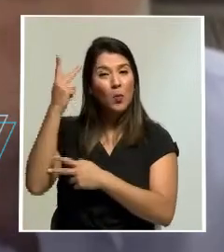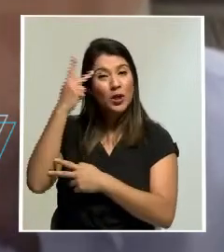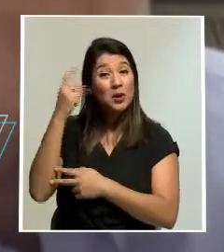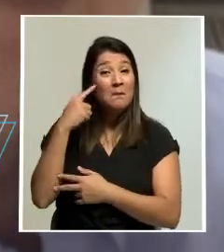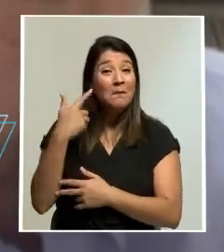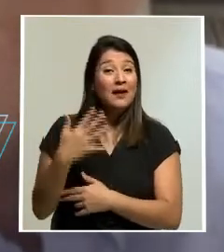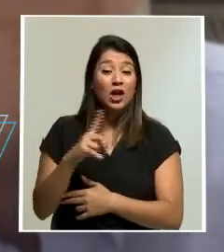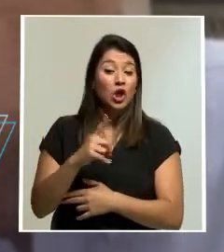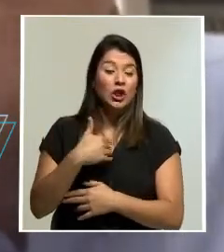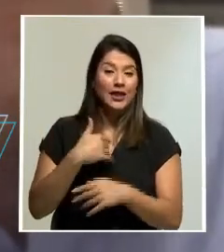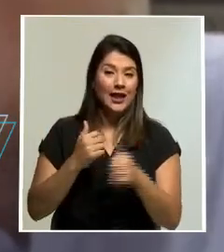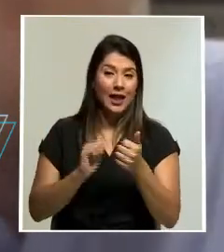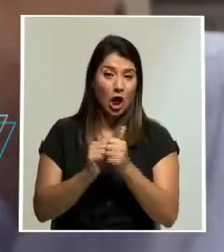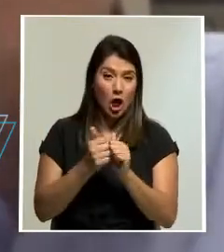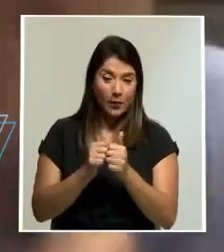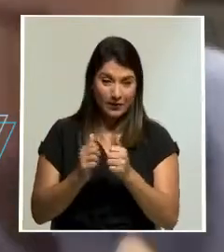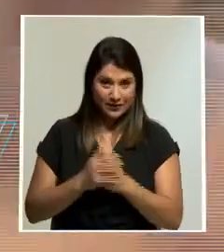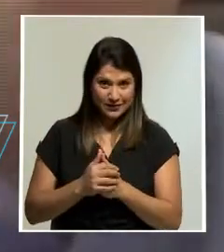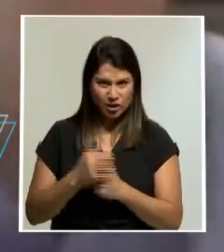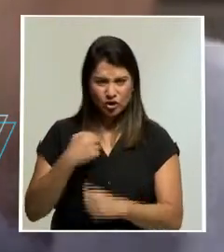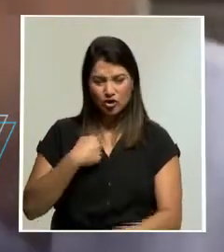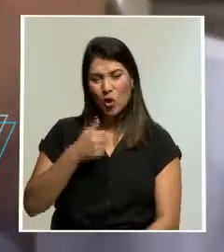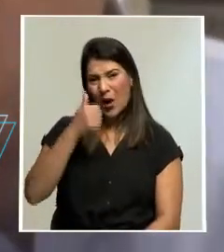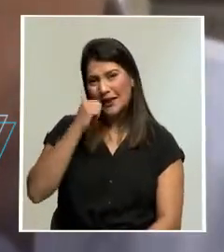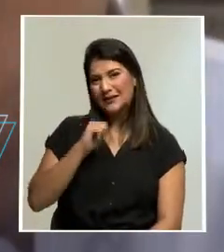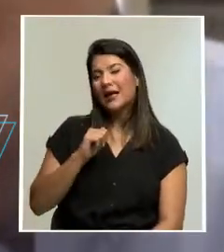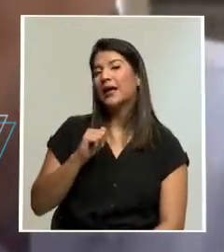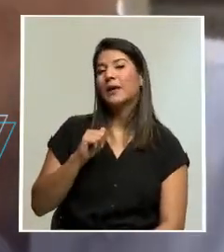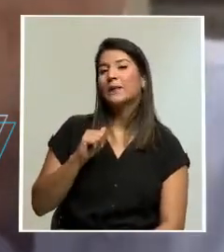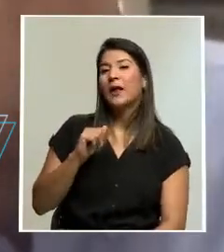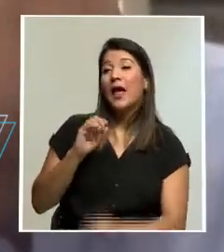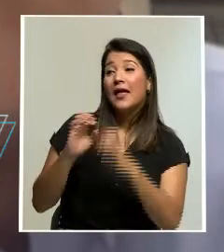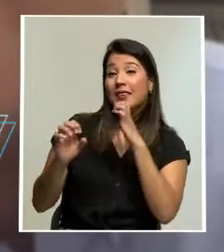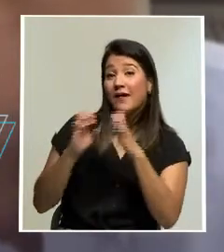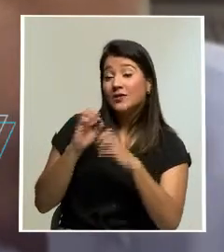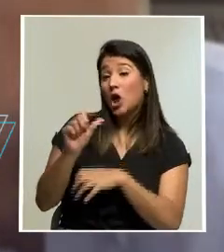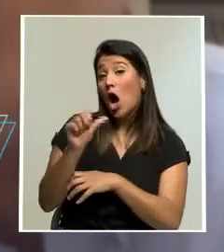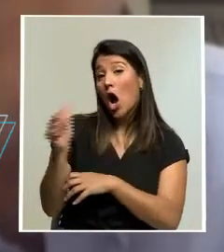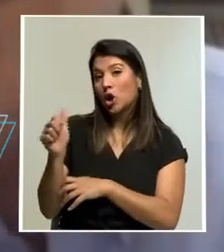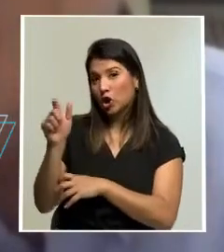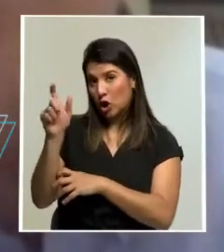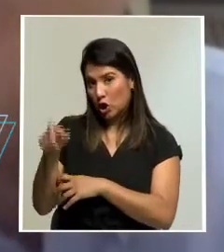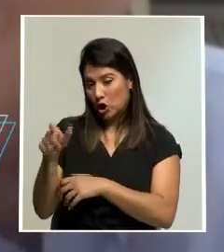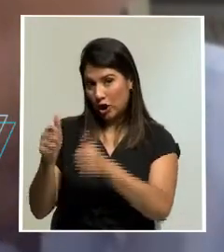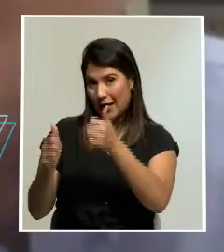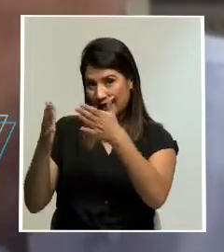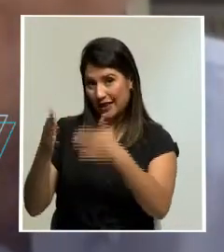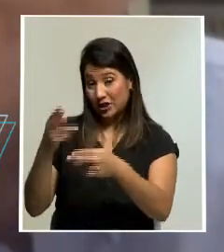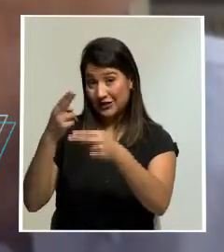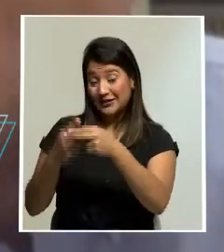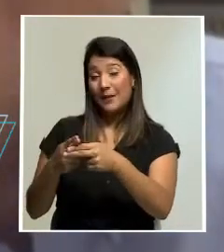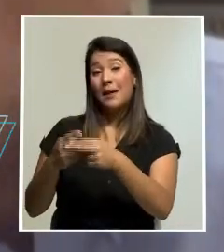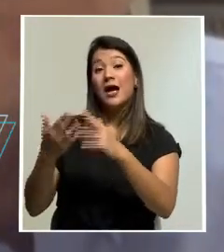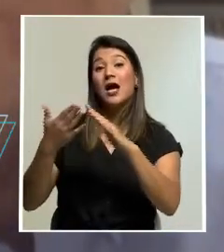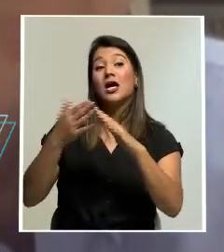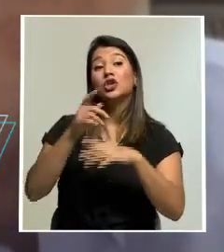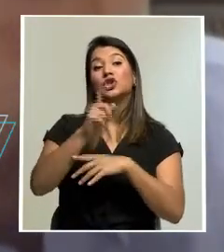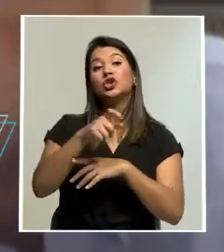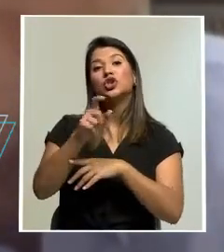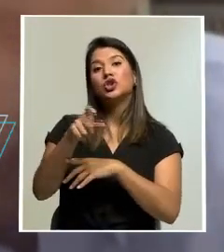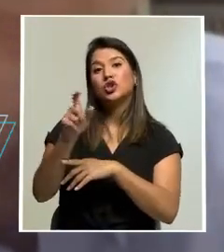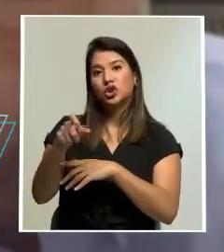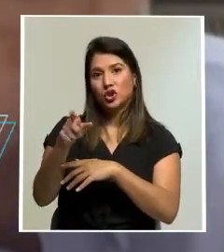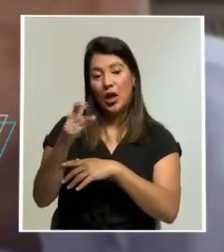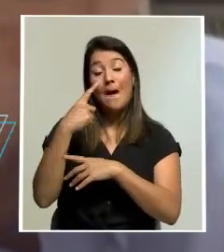los líderes del otro partido de oposición que todavía no han inhibido, que se llama Ciudadanos por la Libertad, la señora